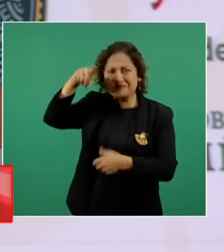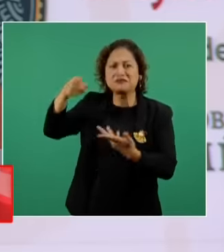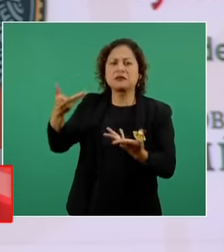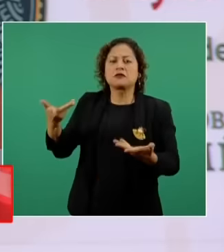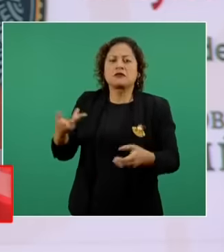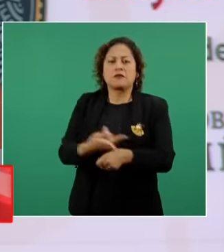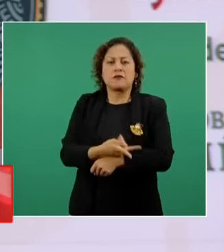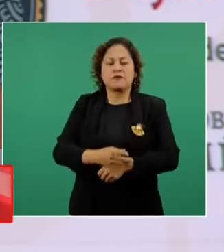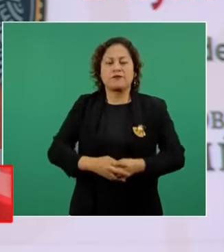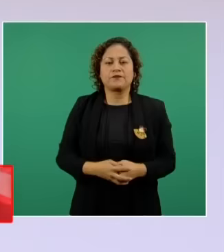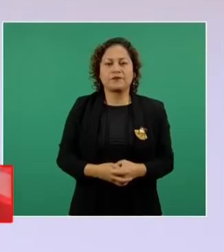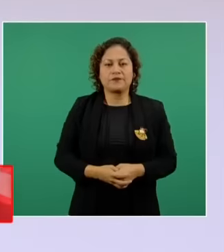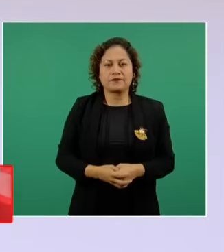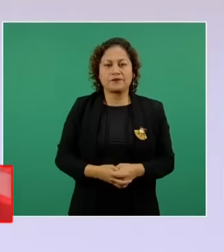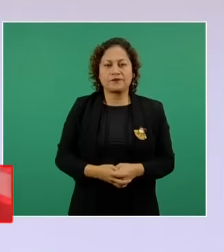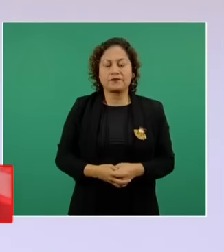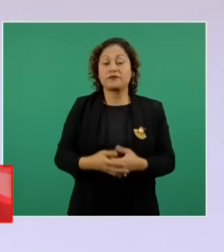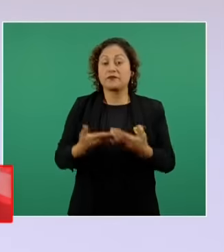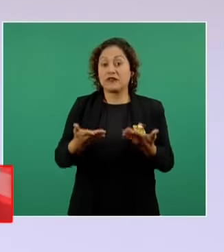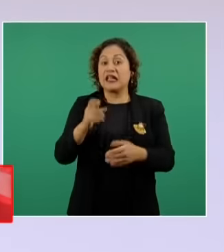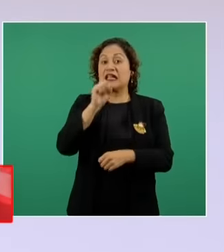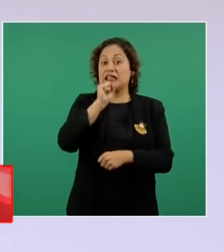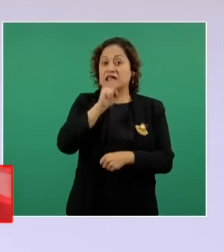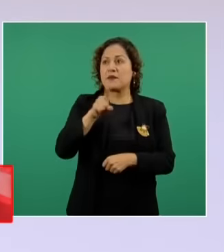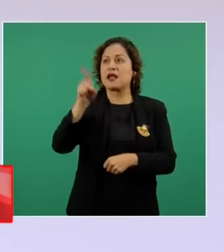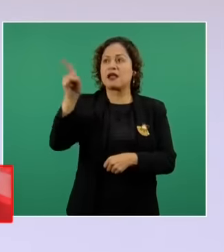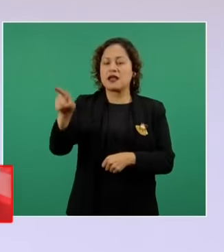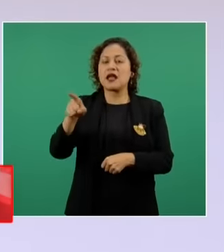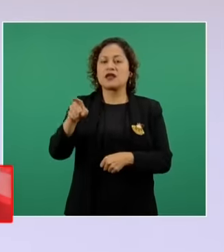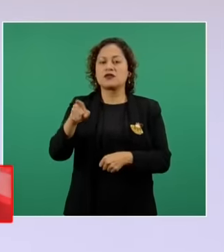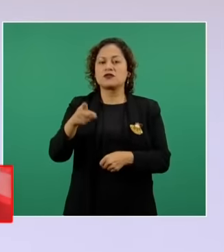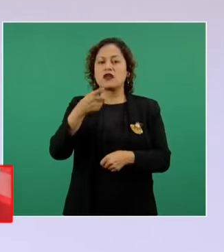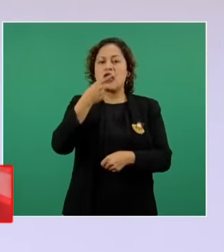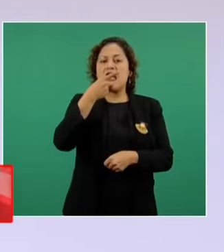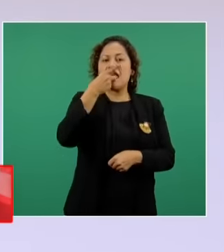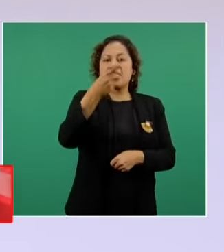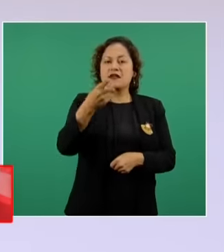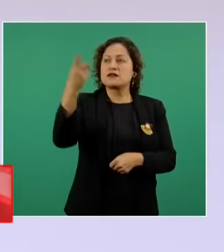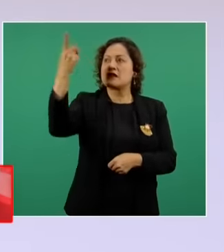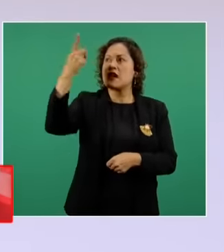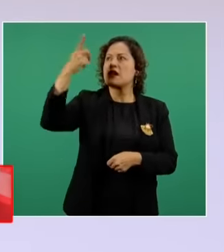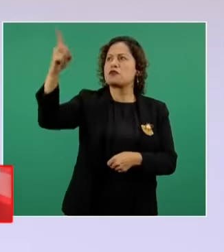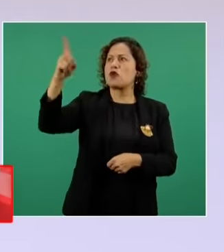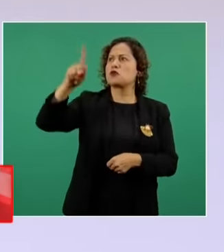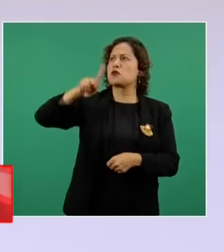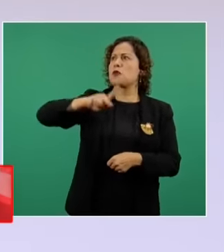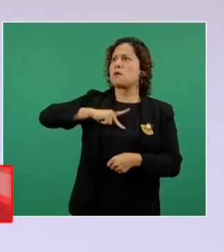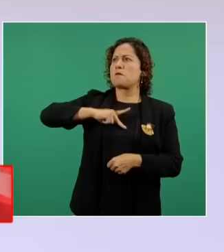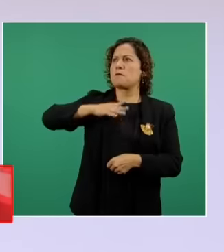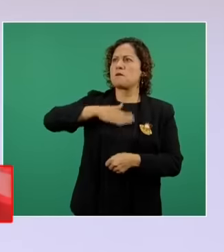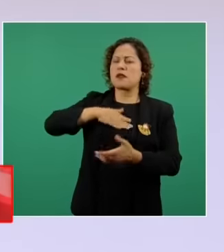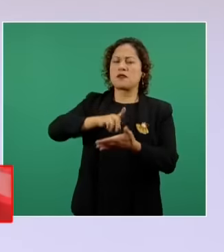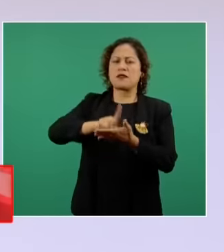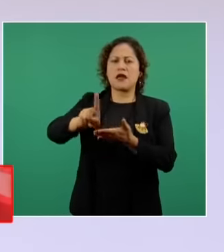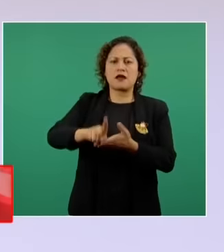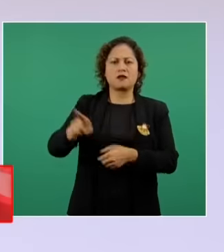y acumulando pretextos santos y venerables